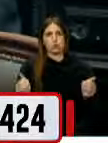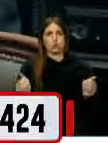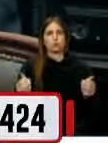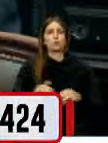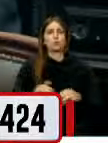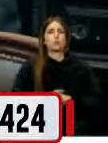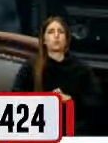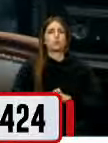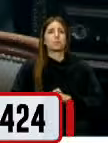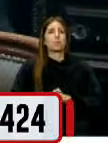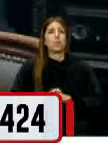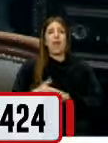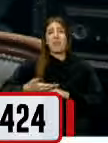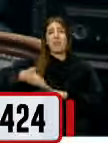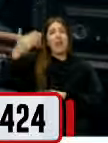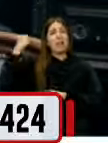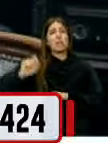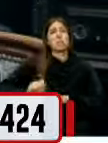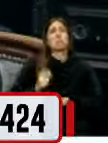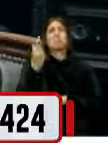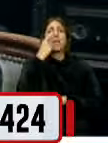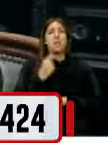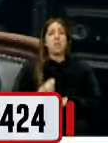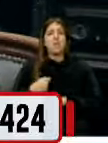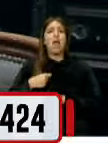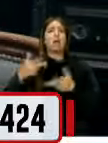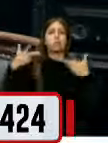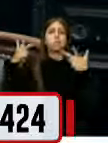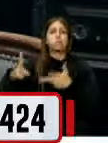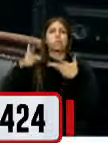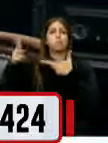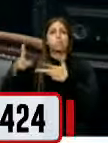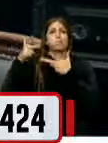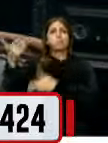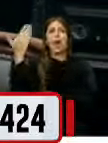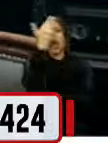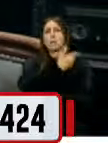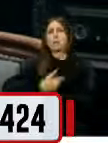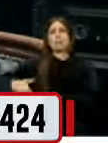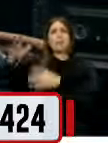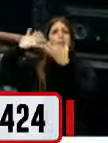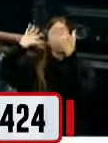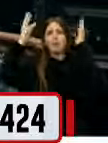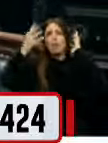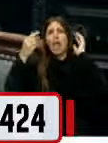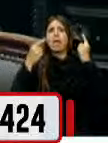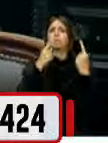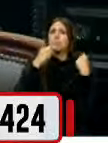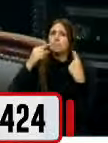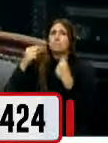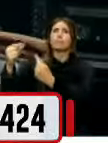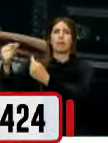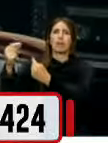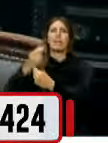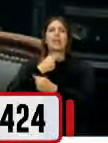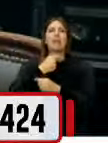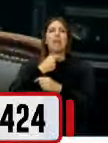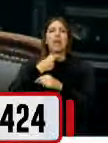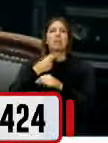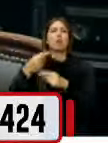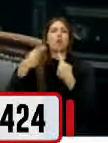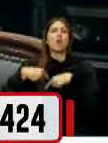intervenir. Entonces, si el Congreso no cuida al pueblo, si el presidente le importa tres carajos lo que pase en la calle, tendrá la gente que